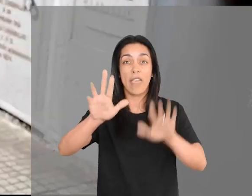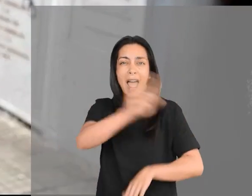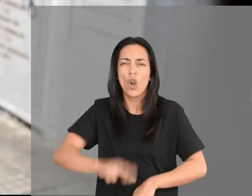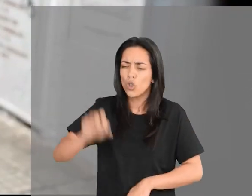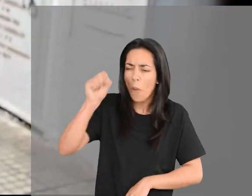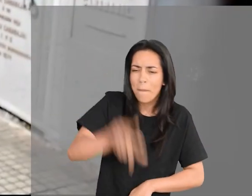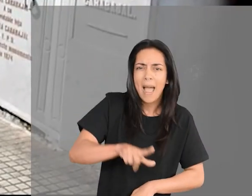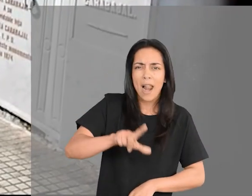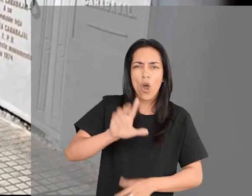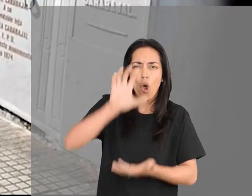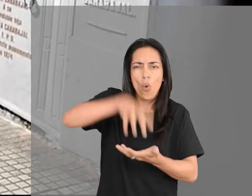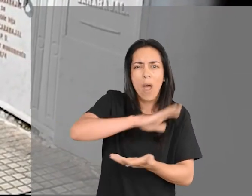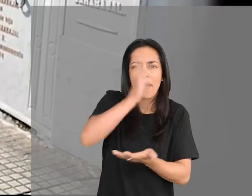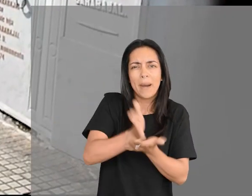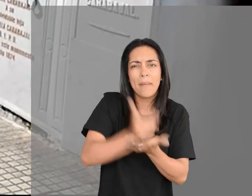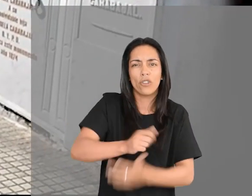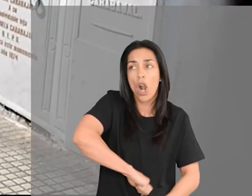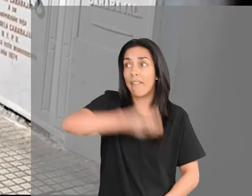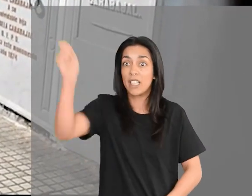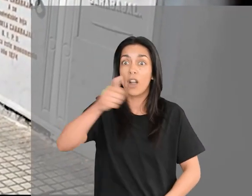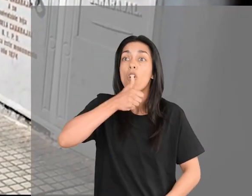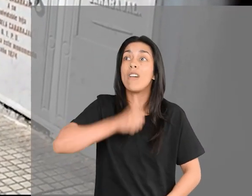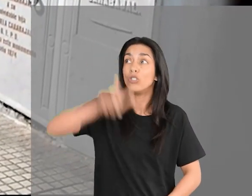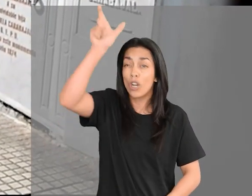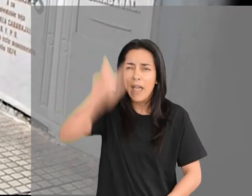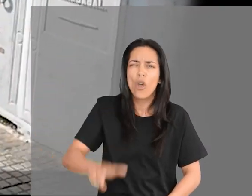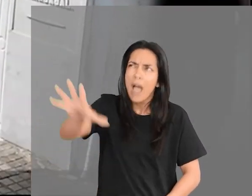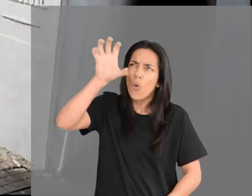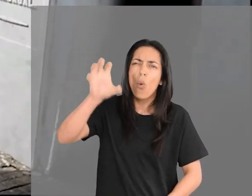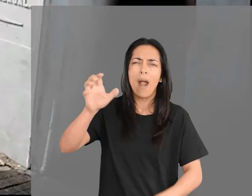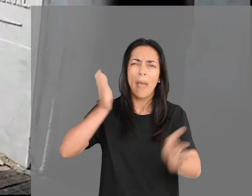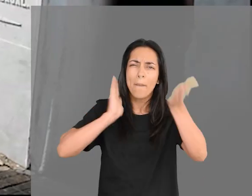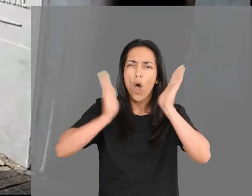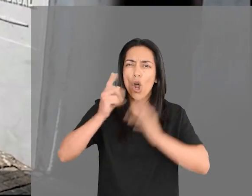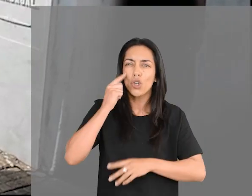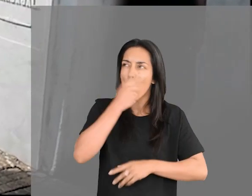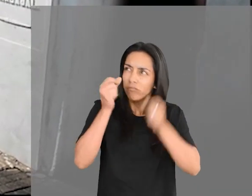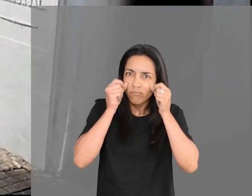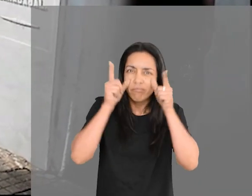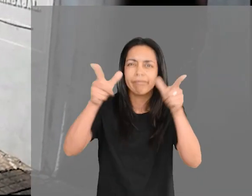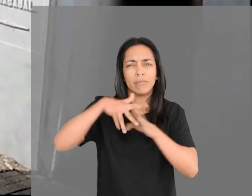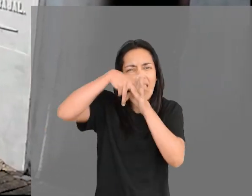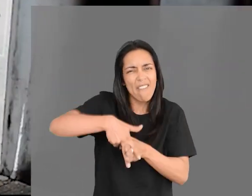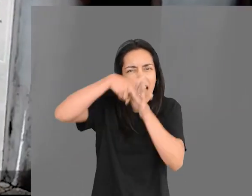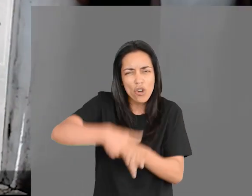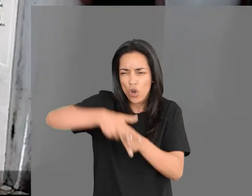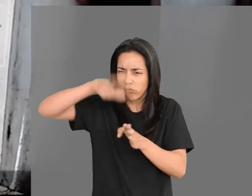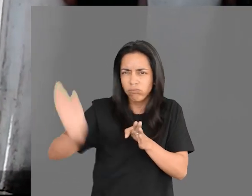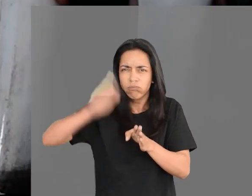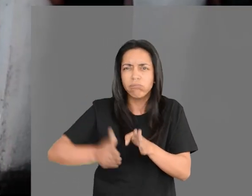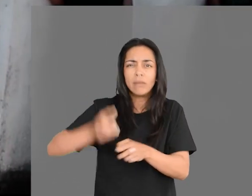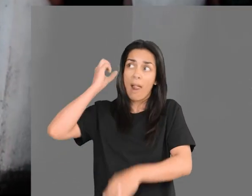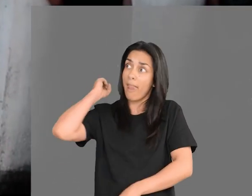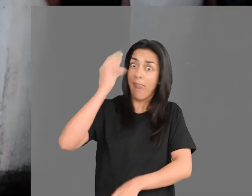Saldaña lo recuerda como un criollo de tez morena y ojos vivísimos e incansables para el caballo y lancero consumado. Fue coronel y jefe político de